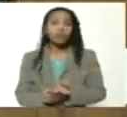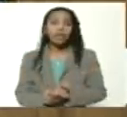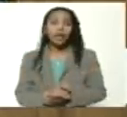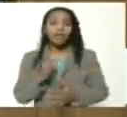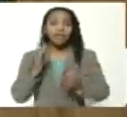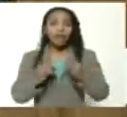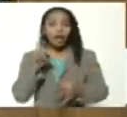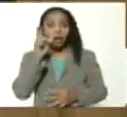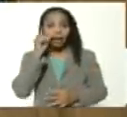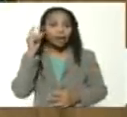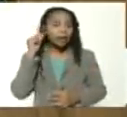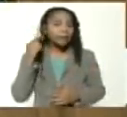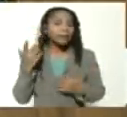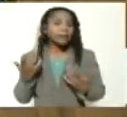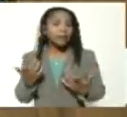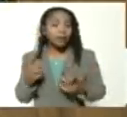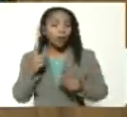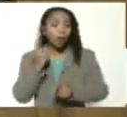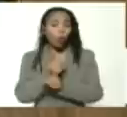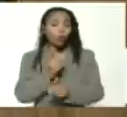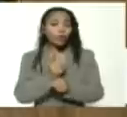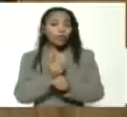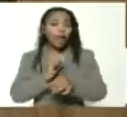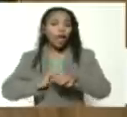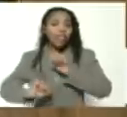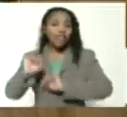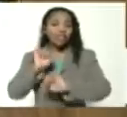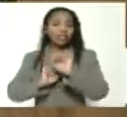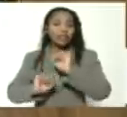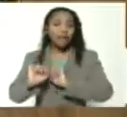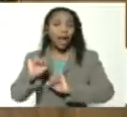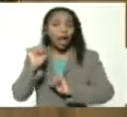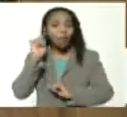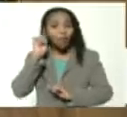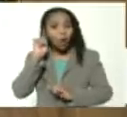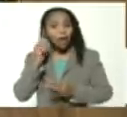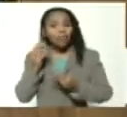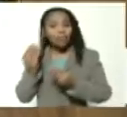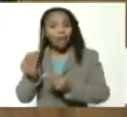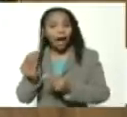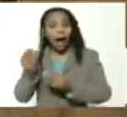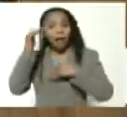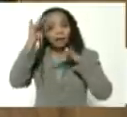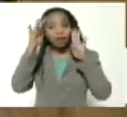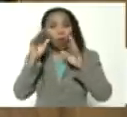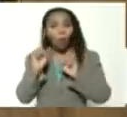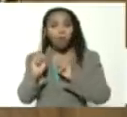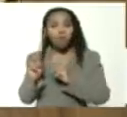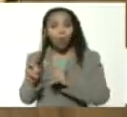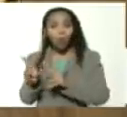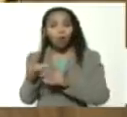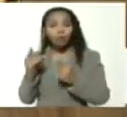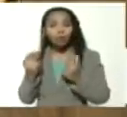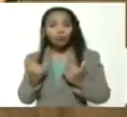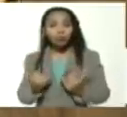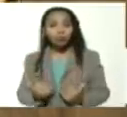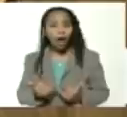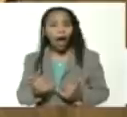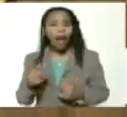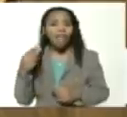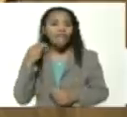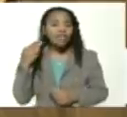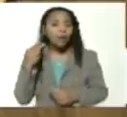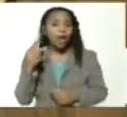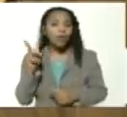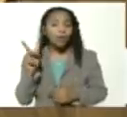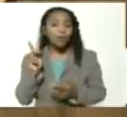fiscales con competencia en defensa de la mujer, además de garantizar atención oportuna e inmediata a las víctimas. Desde